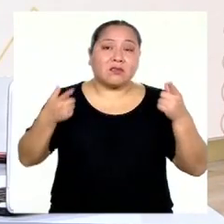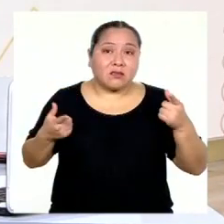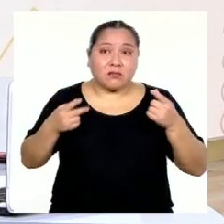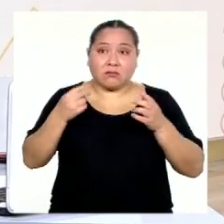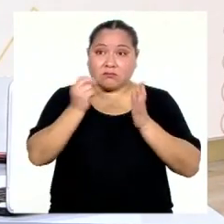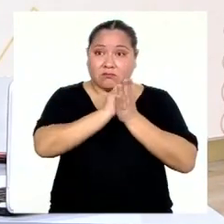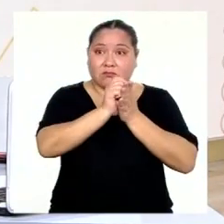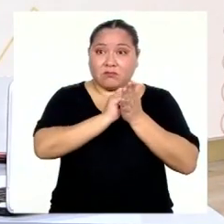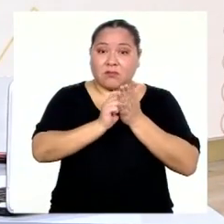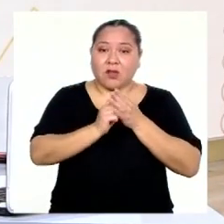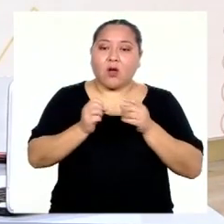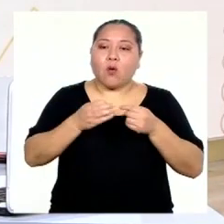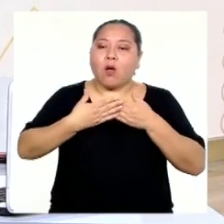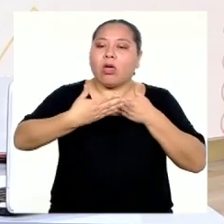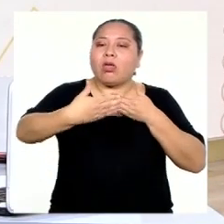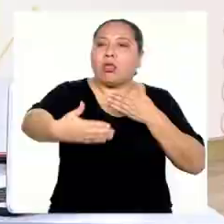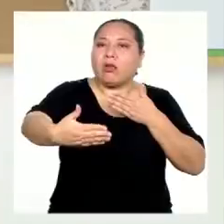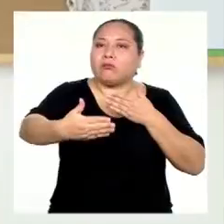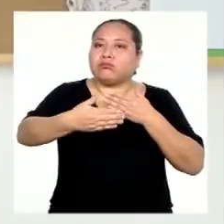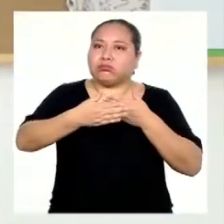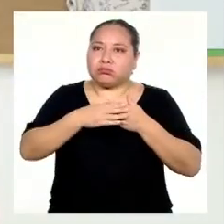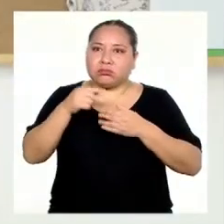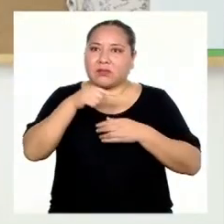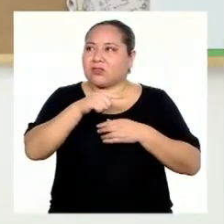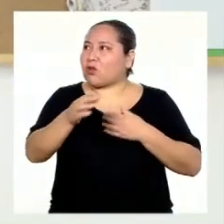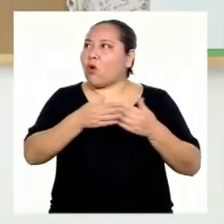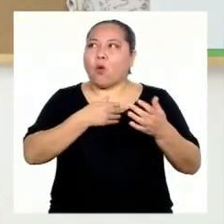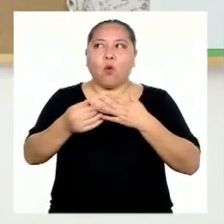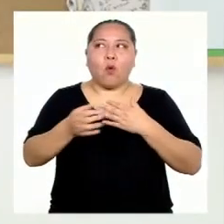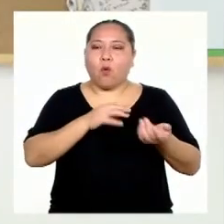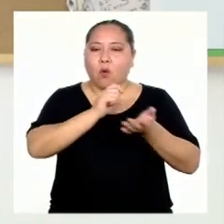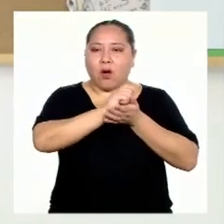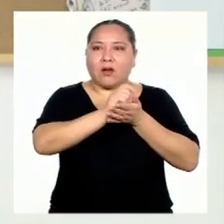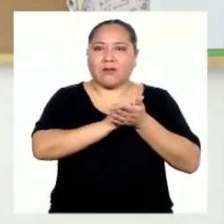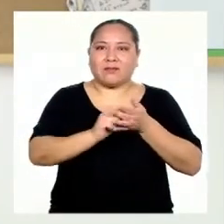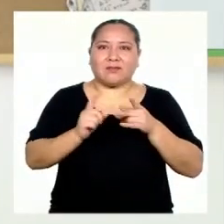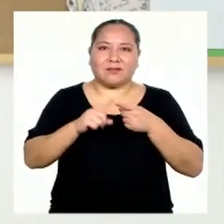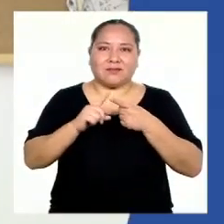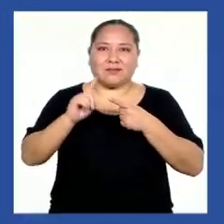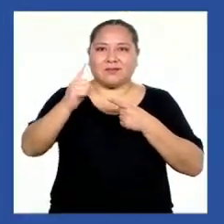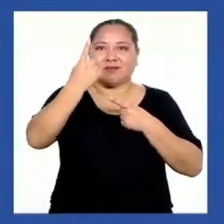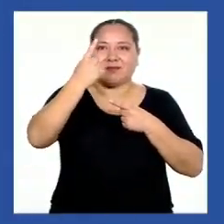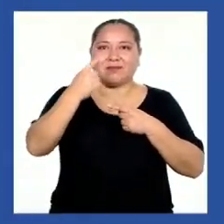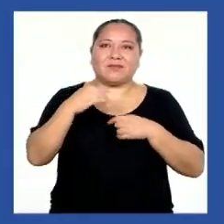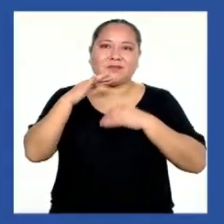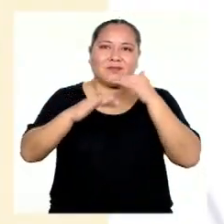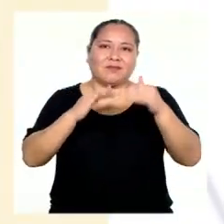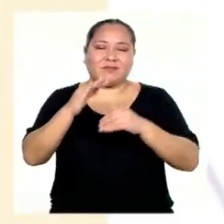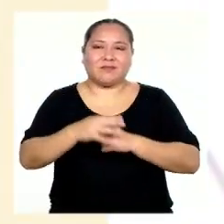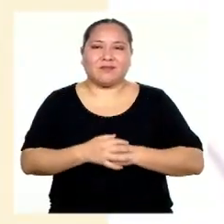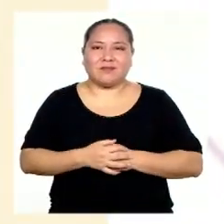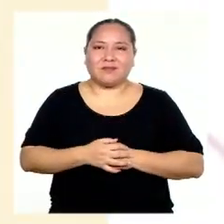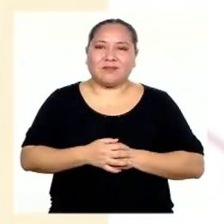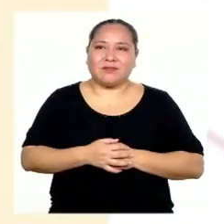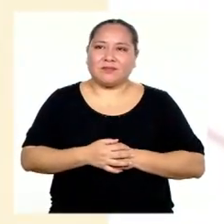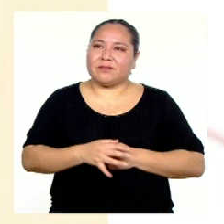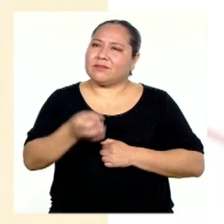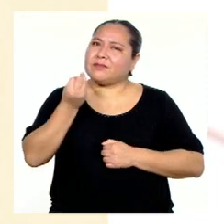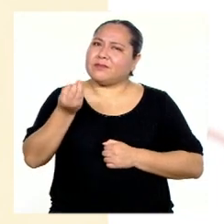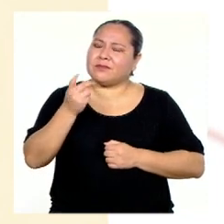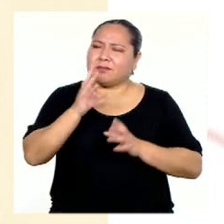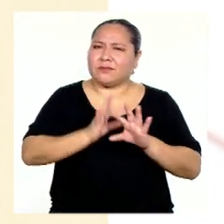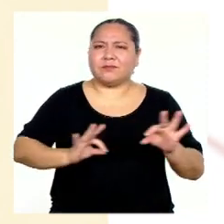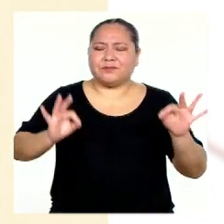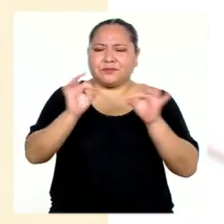paso que debemos realizar en cualquier tipo de texto. Entonces vamos con nuestro primer paso. ¿Por qué es